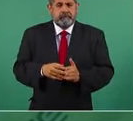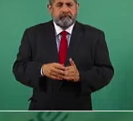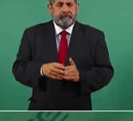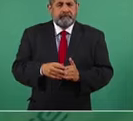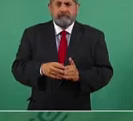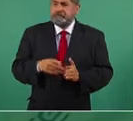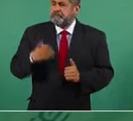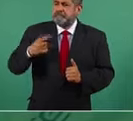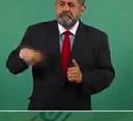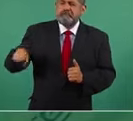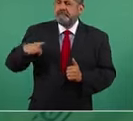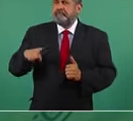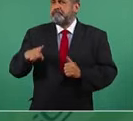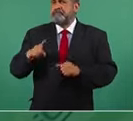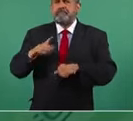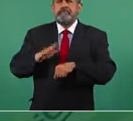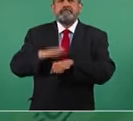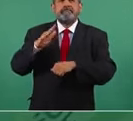más